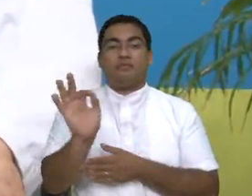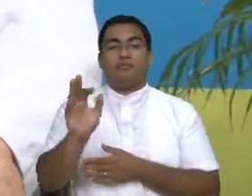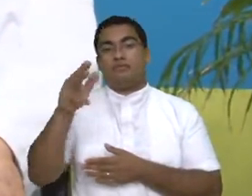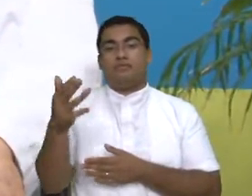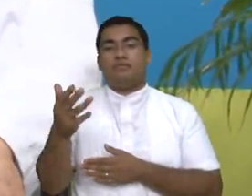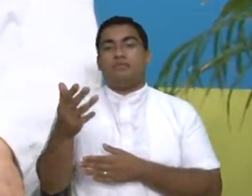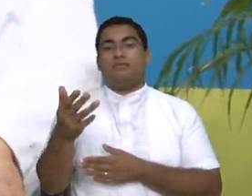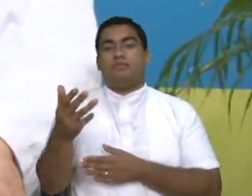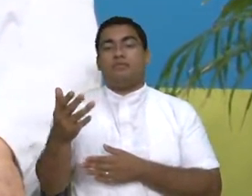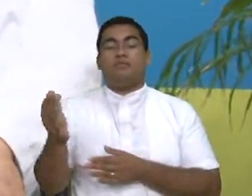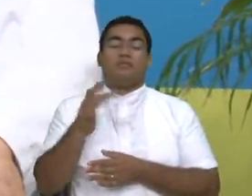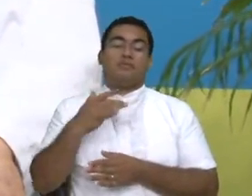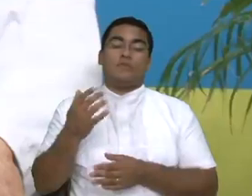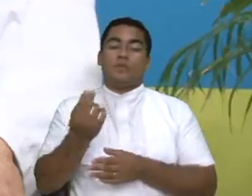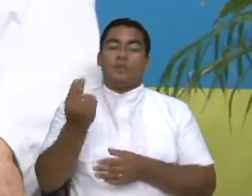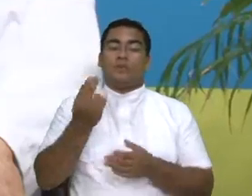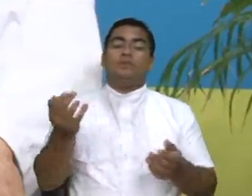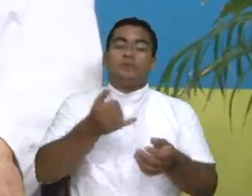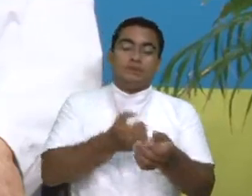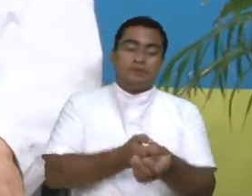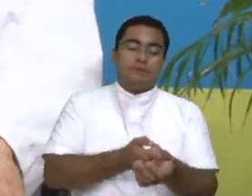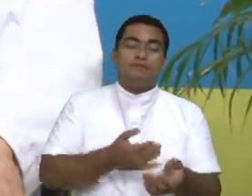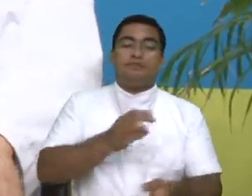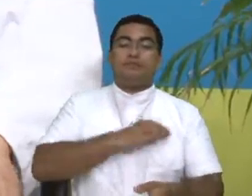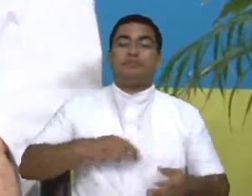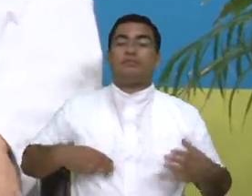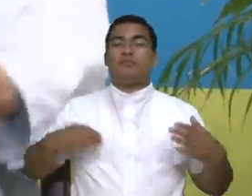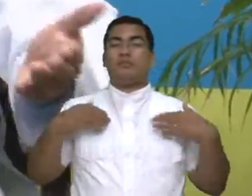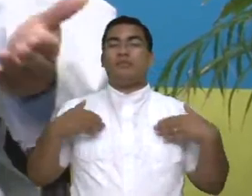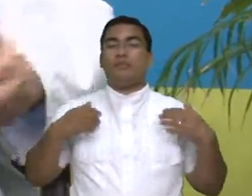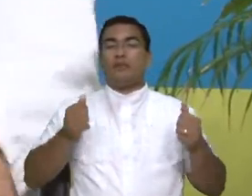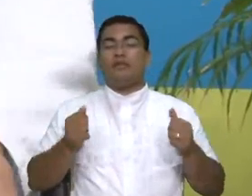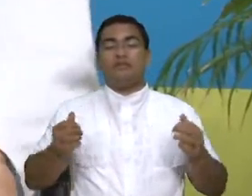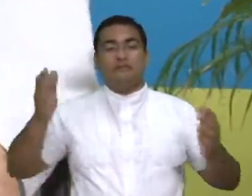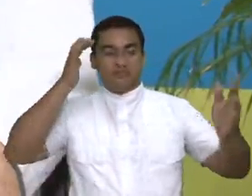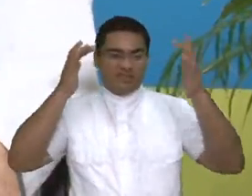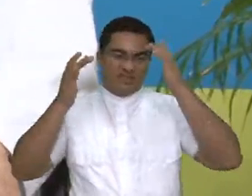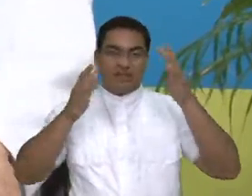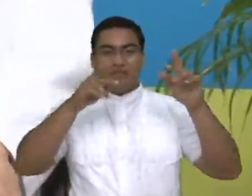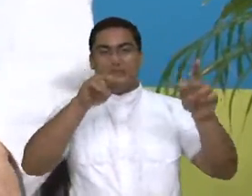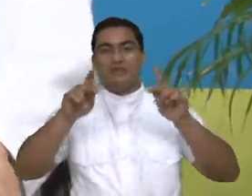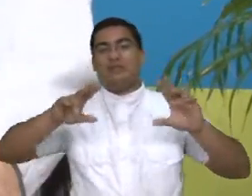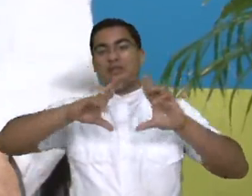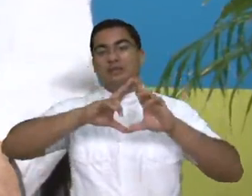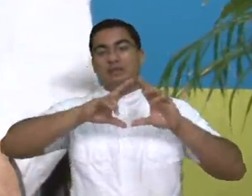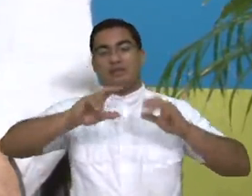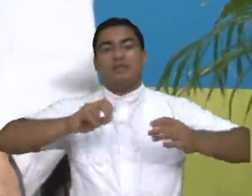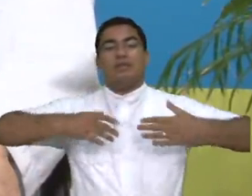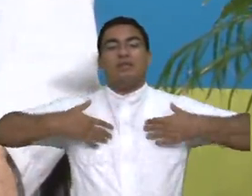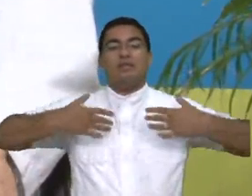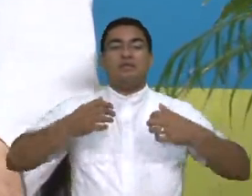se utiliza en este momento. El Ministerio de Salud, pues siempre preocupado por la salud de todos los nicaragüenses, pues hace el esfuerzo por